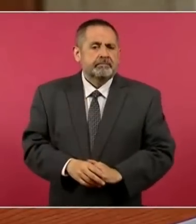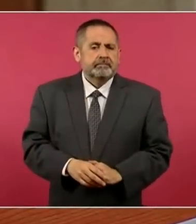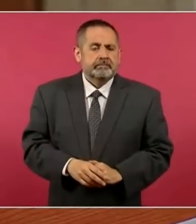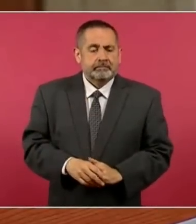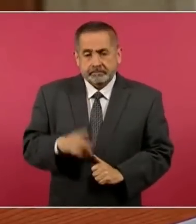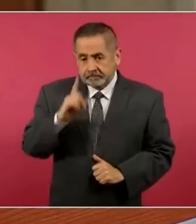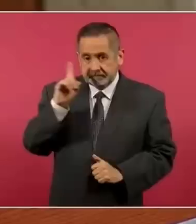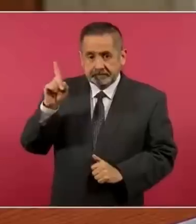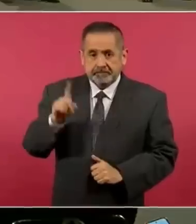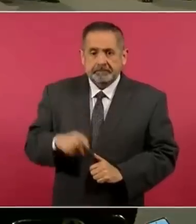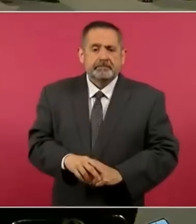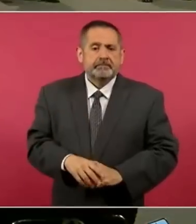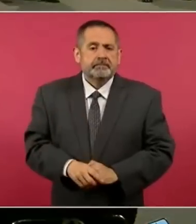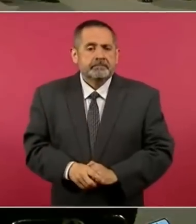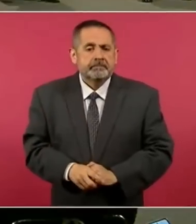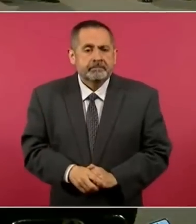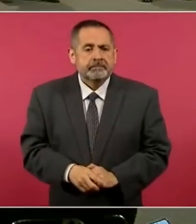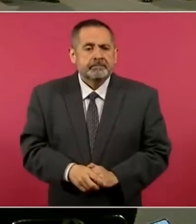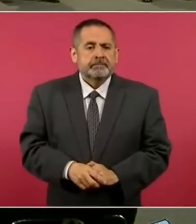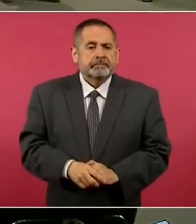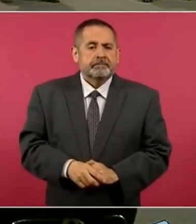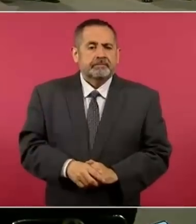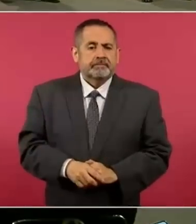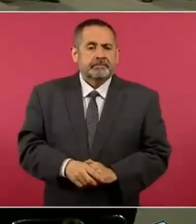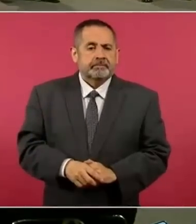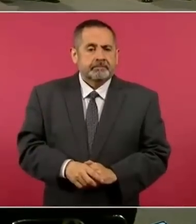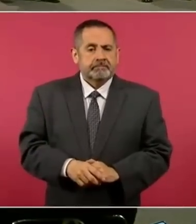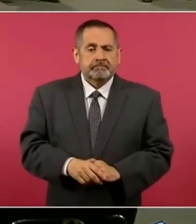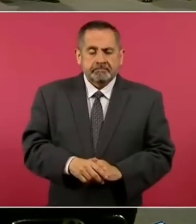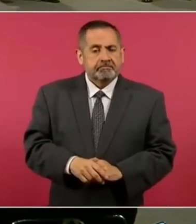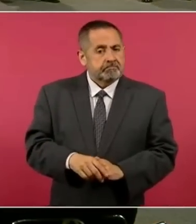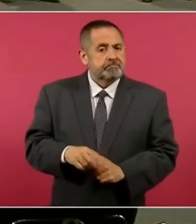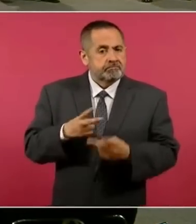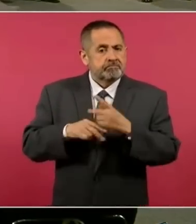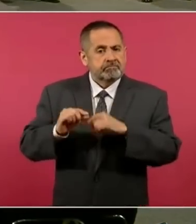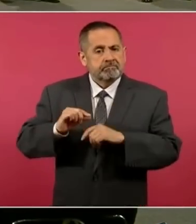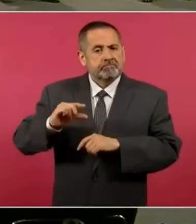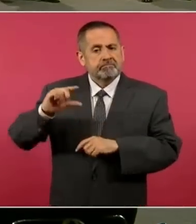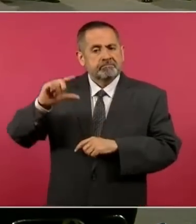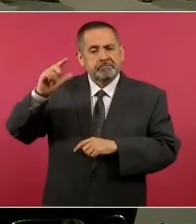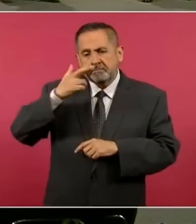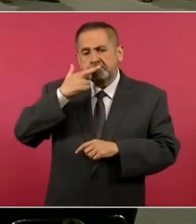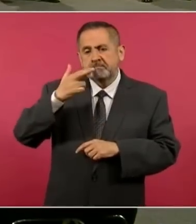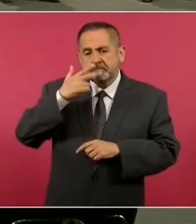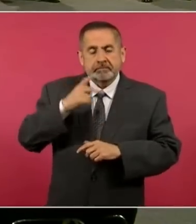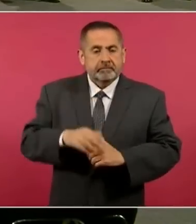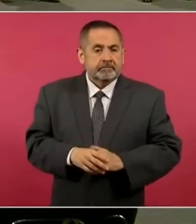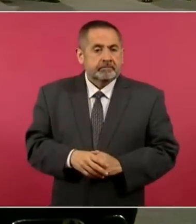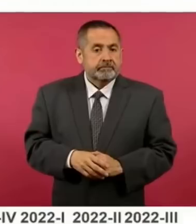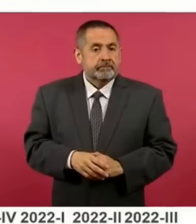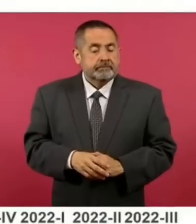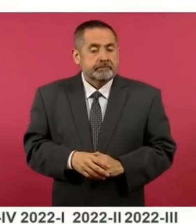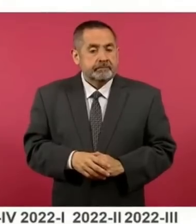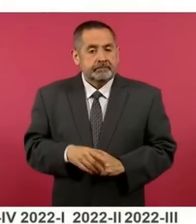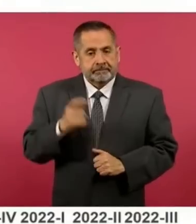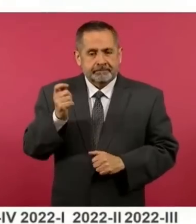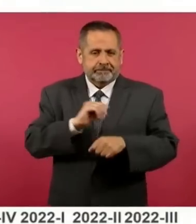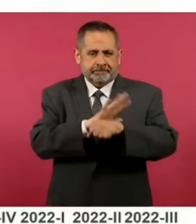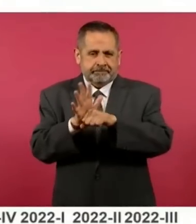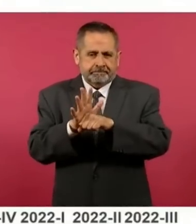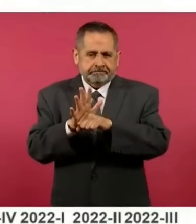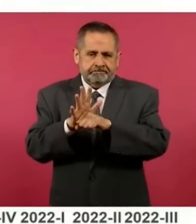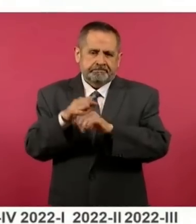Esta es la forma como hemos venido creciendo. Nos caímos por la